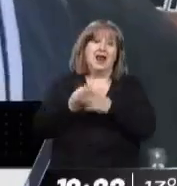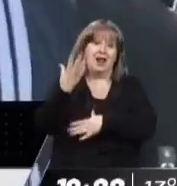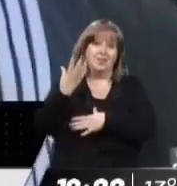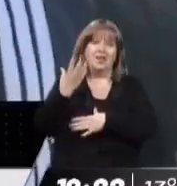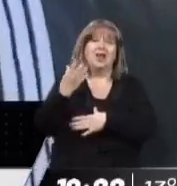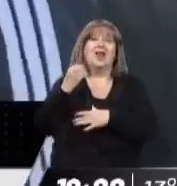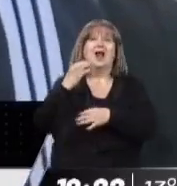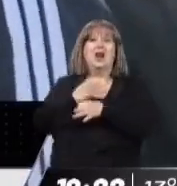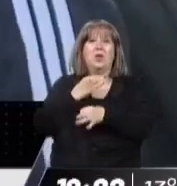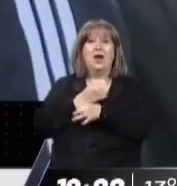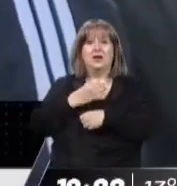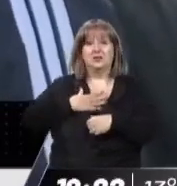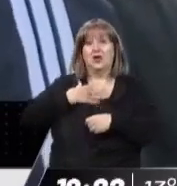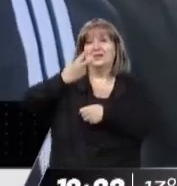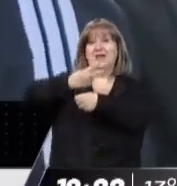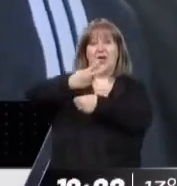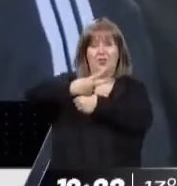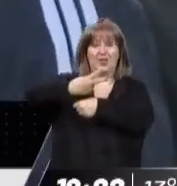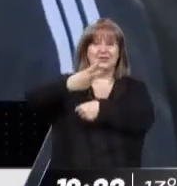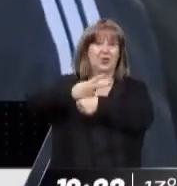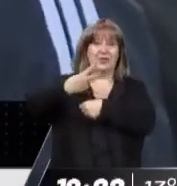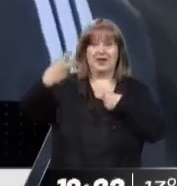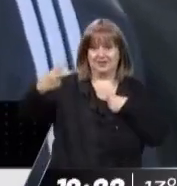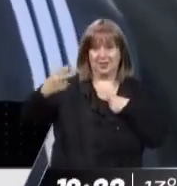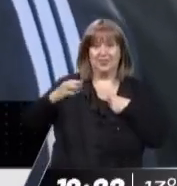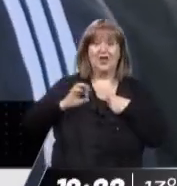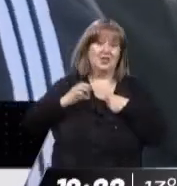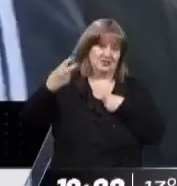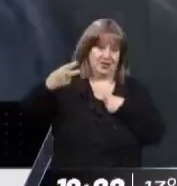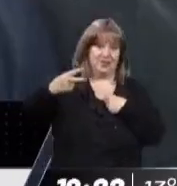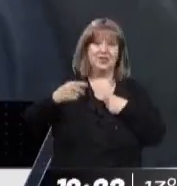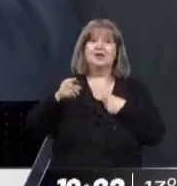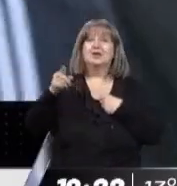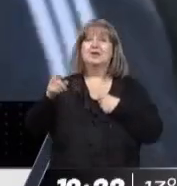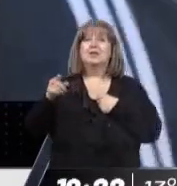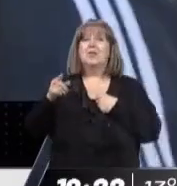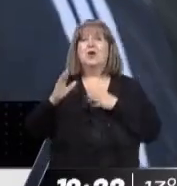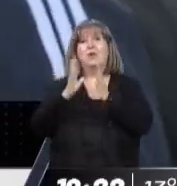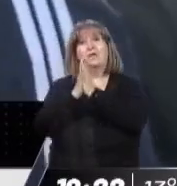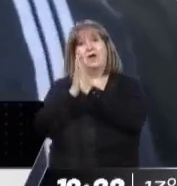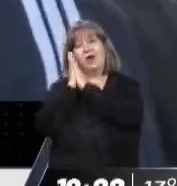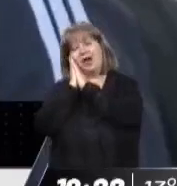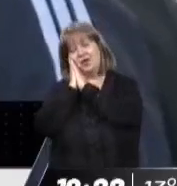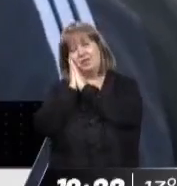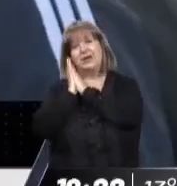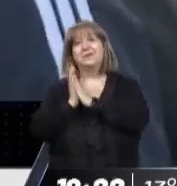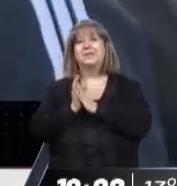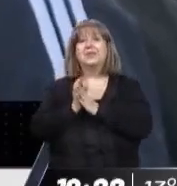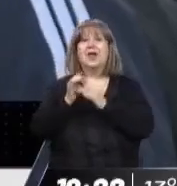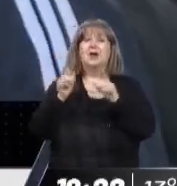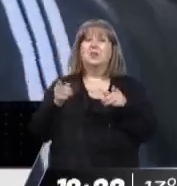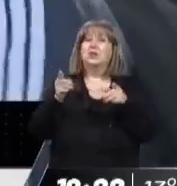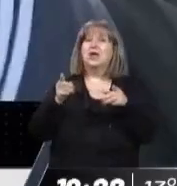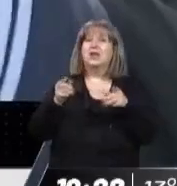así que no hay problema. ¿En qué año están? ¿En segundo? Segundo. No, bueno, está bien. Duerman, descansen. ¿Se toma el